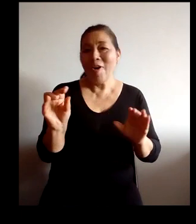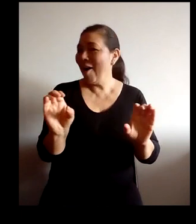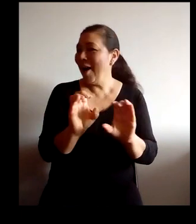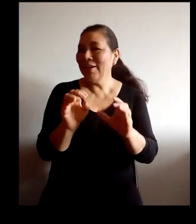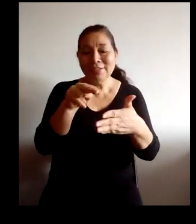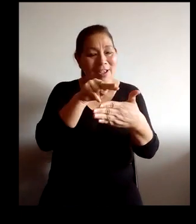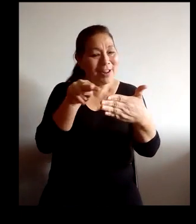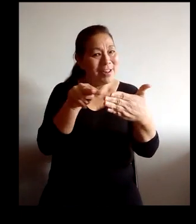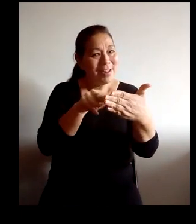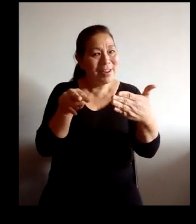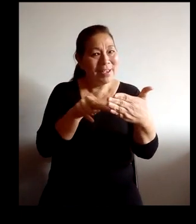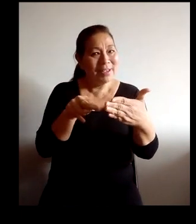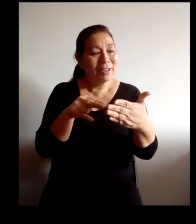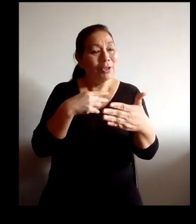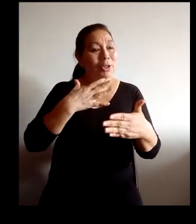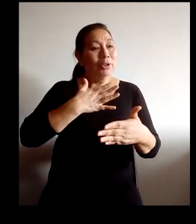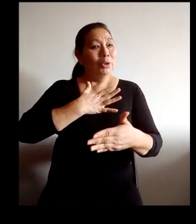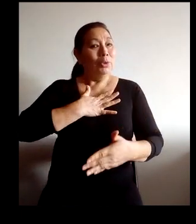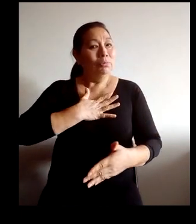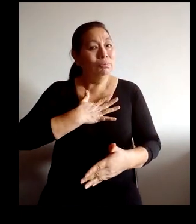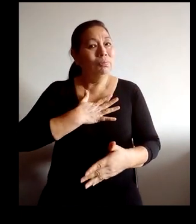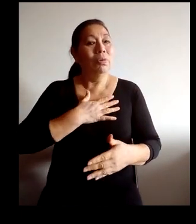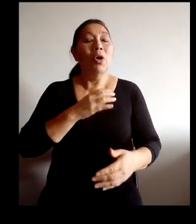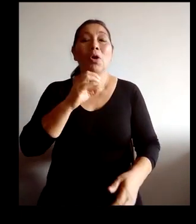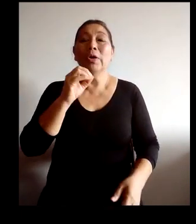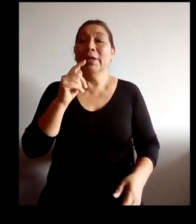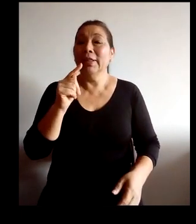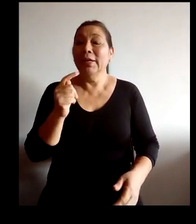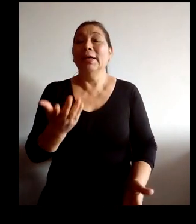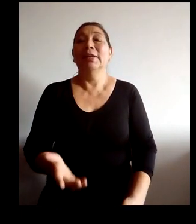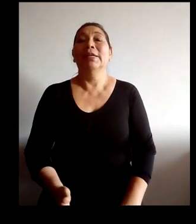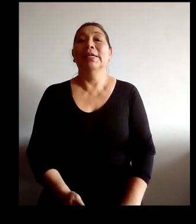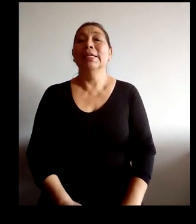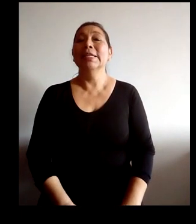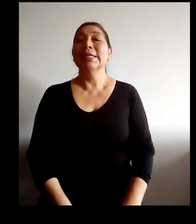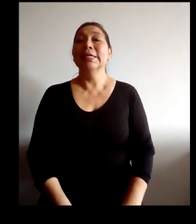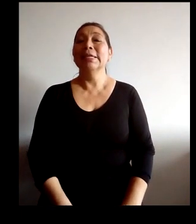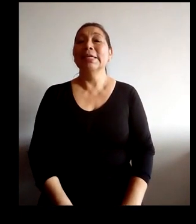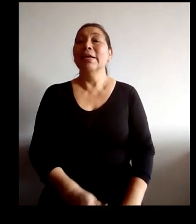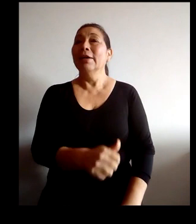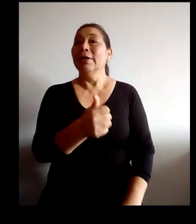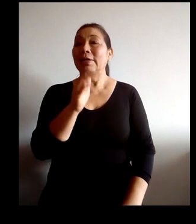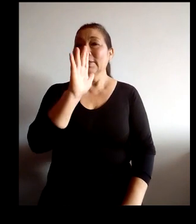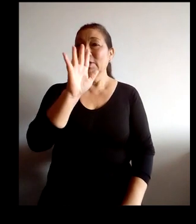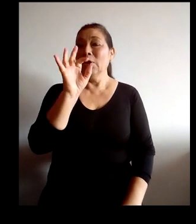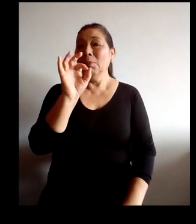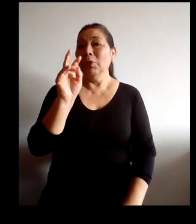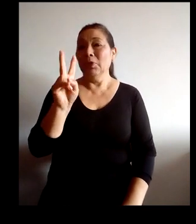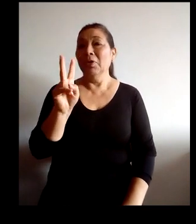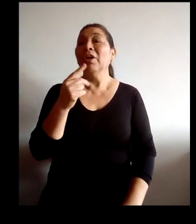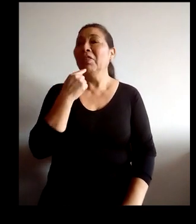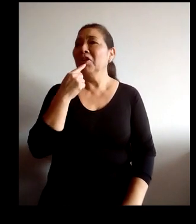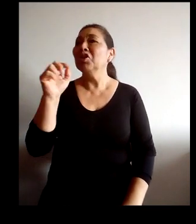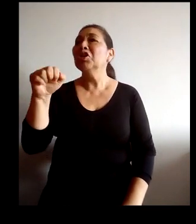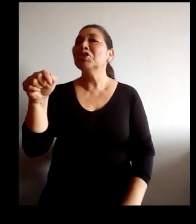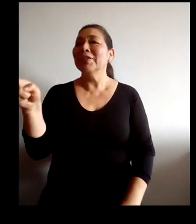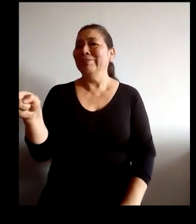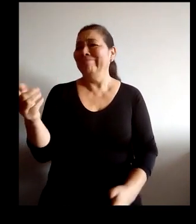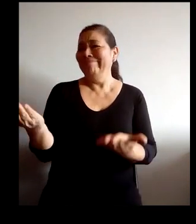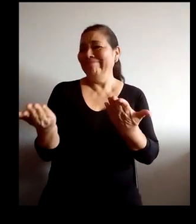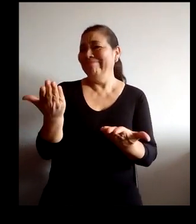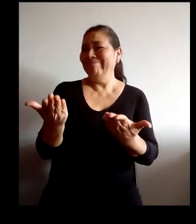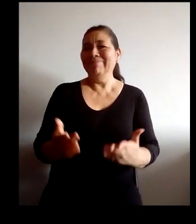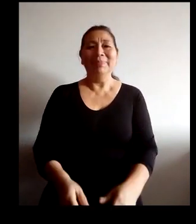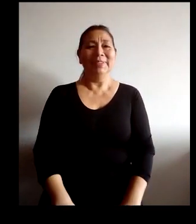en el 5.2 lo reiteran. Ahora bien, no solo eso, no nos quedamos ahí. Nosotros también pedimos, a través de